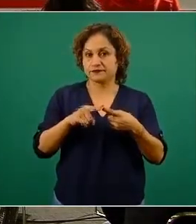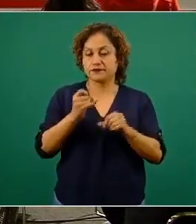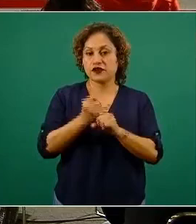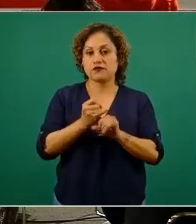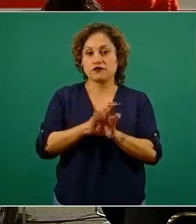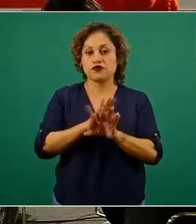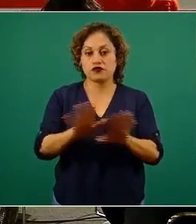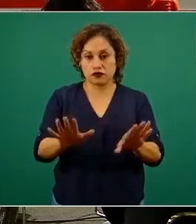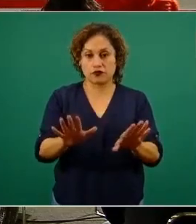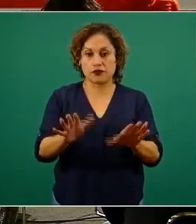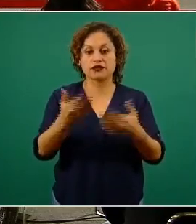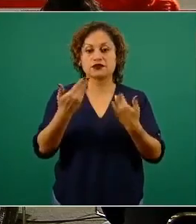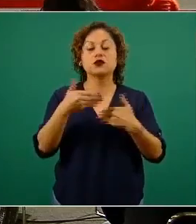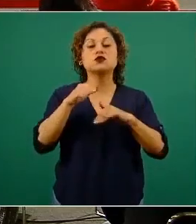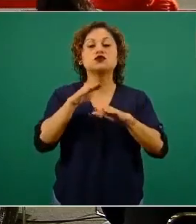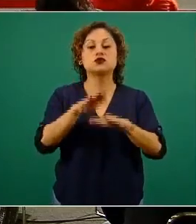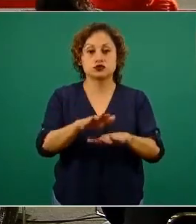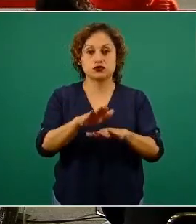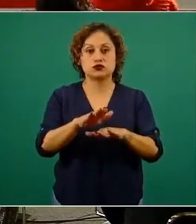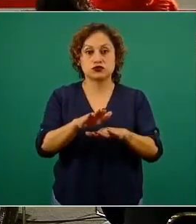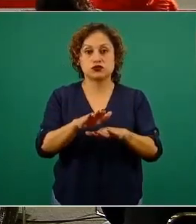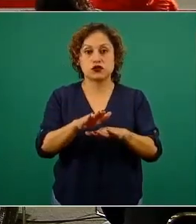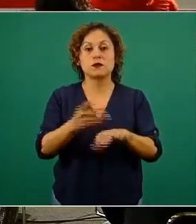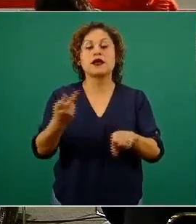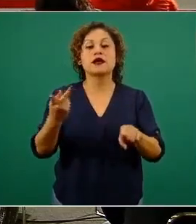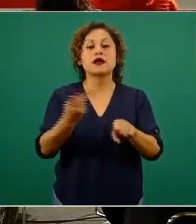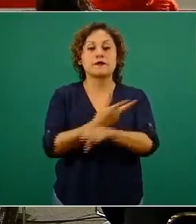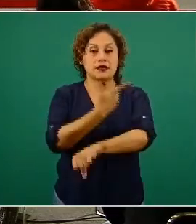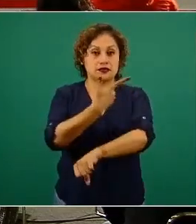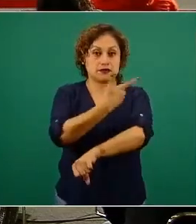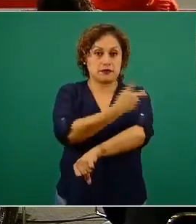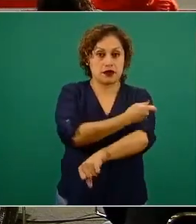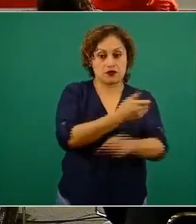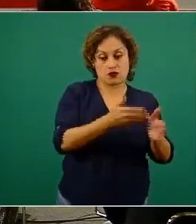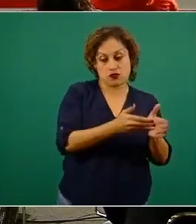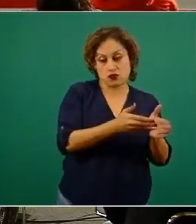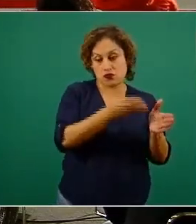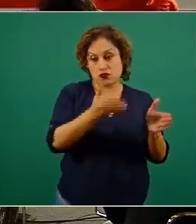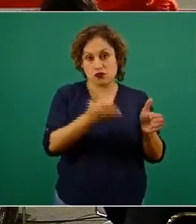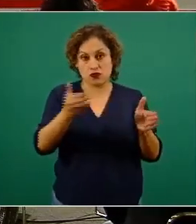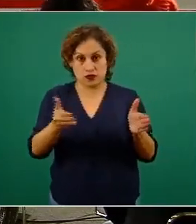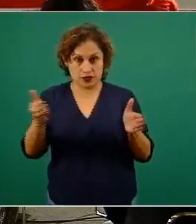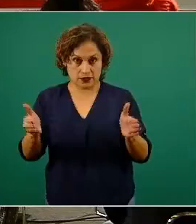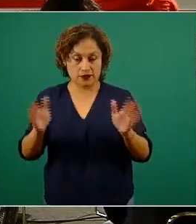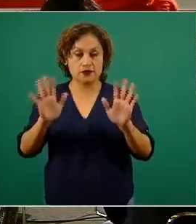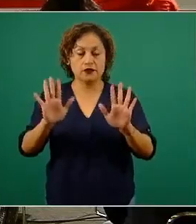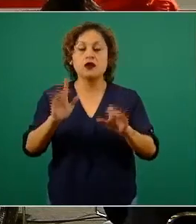sobre el diseño logístico del operativo de vacunación. Baste por ahora comentar,